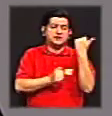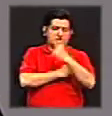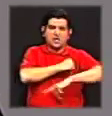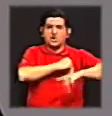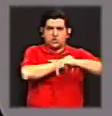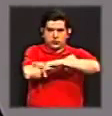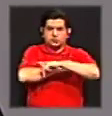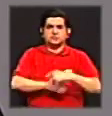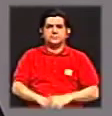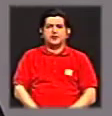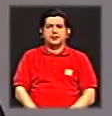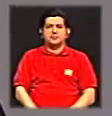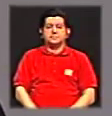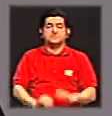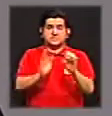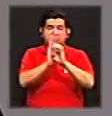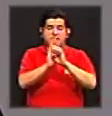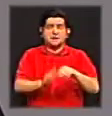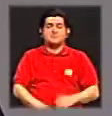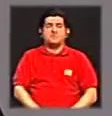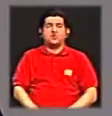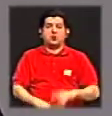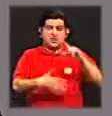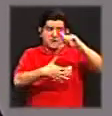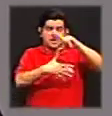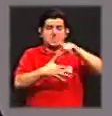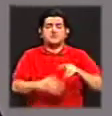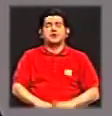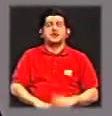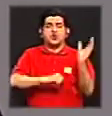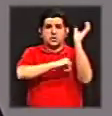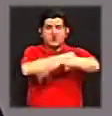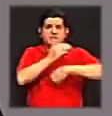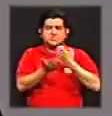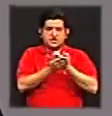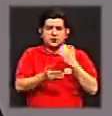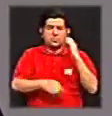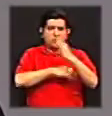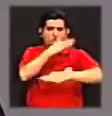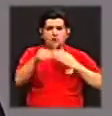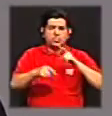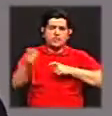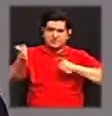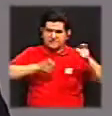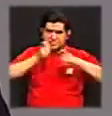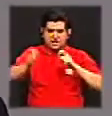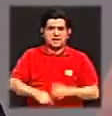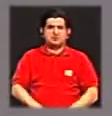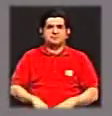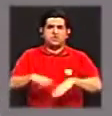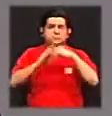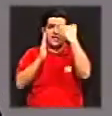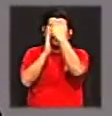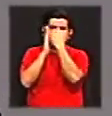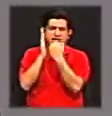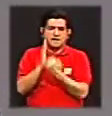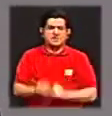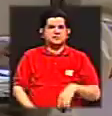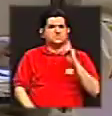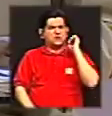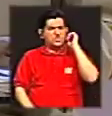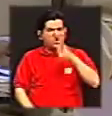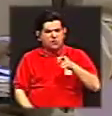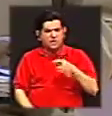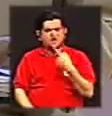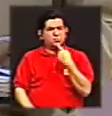países, por ejemplo, de América Latina, existen sanciones económicas o de otro tipo administrativas, sacarlos del padrón, por ejemplo. ¿Y en cuanto a esa obligatoriedad,